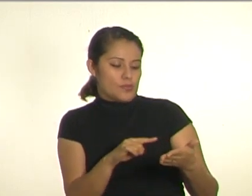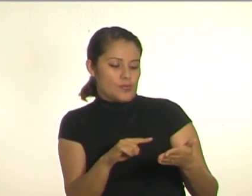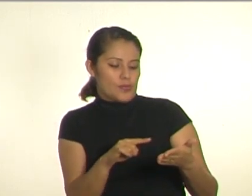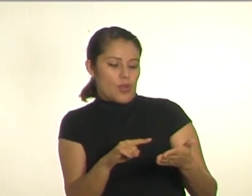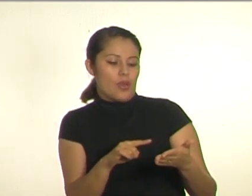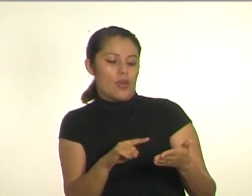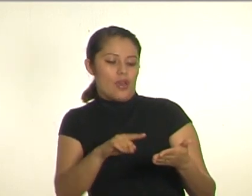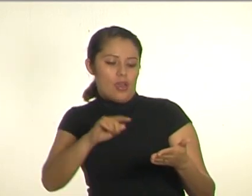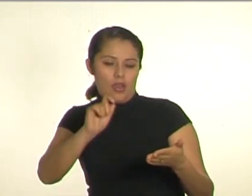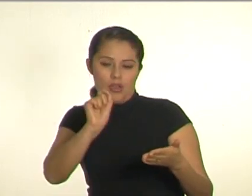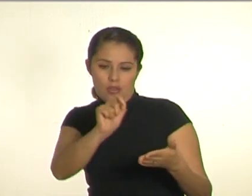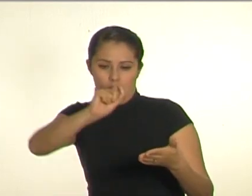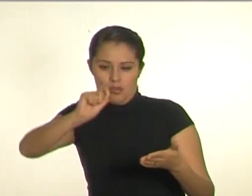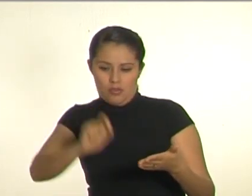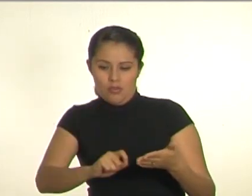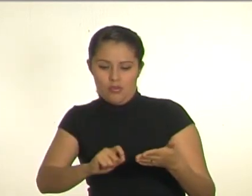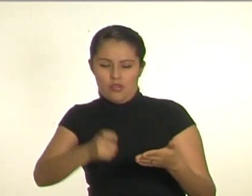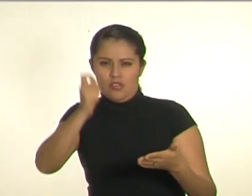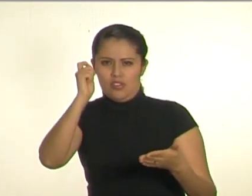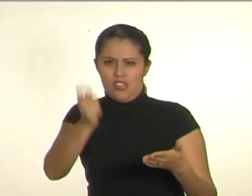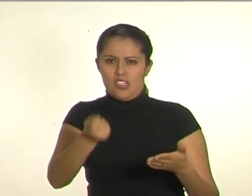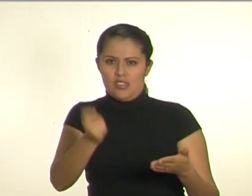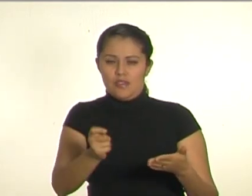párrafo o en una oración.